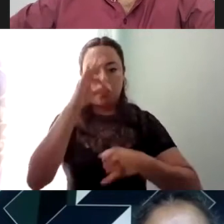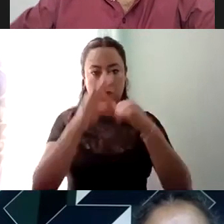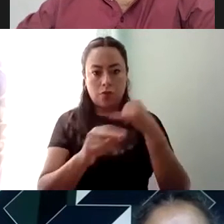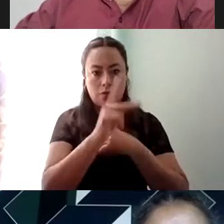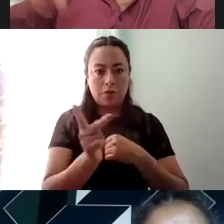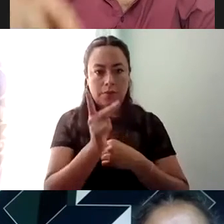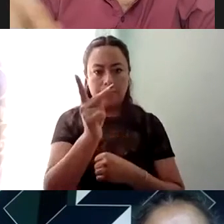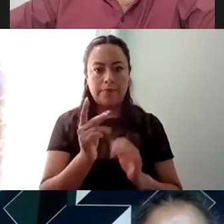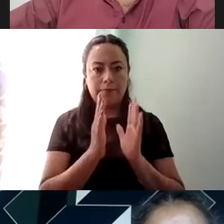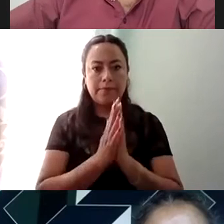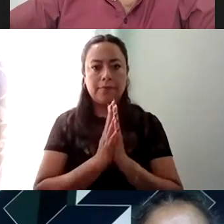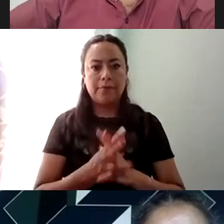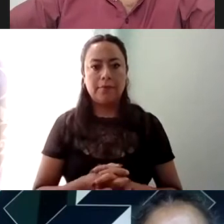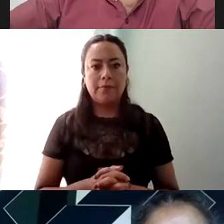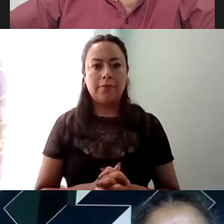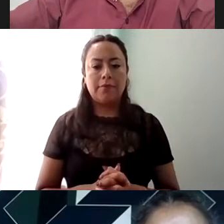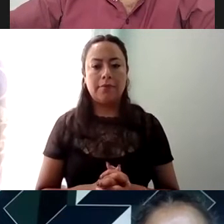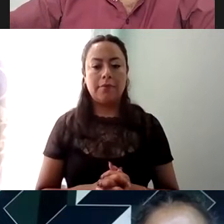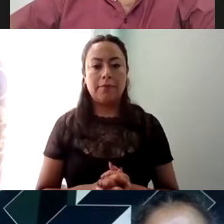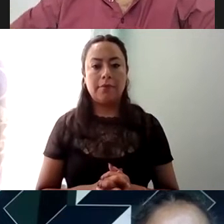tiempo, porque es el tema de...